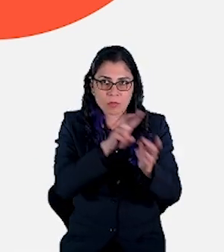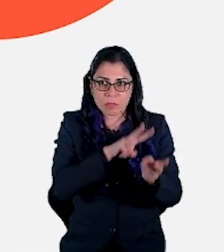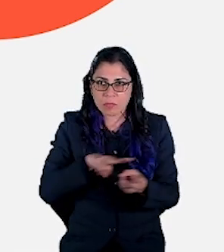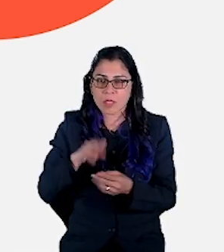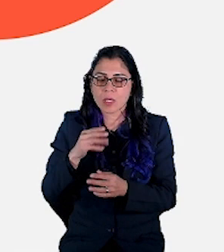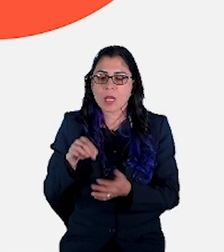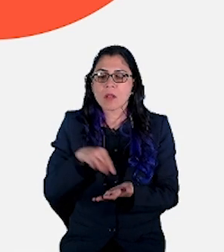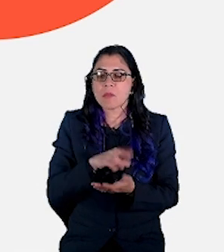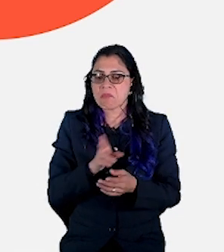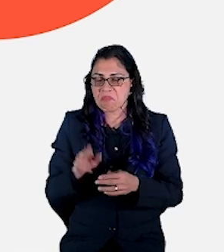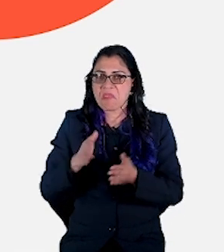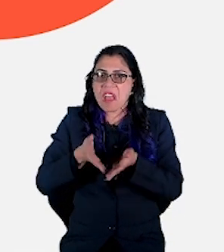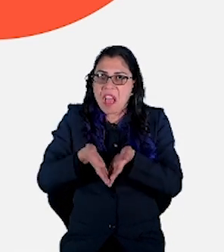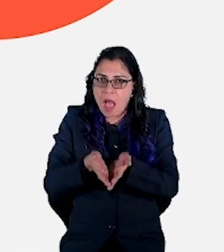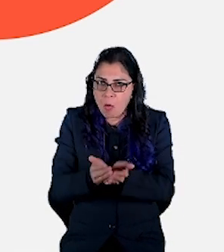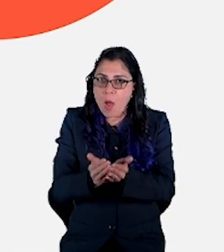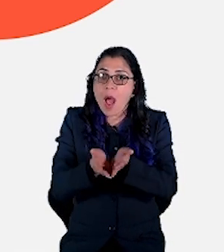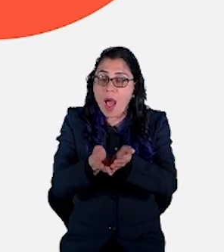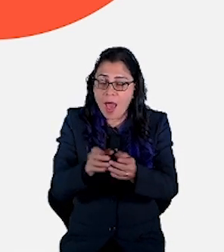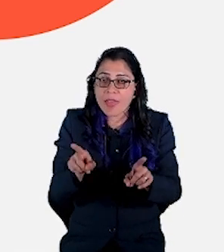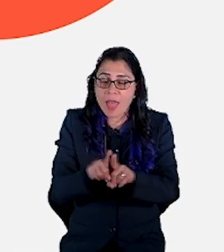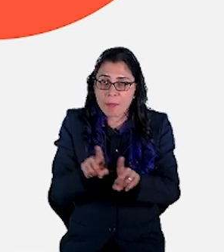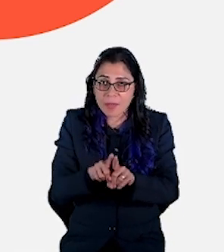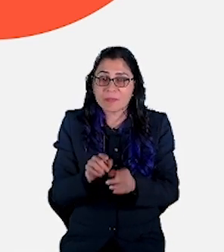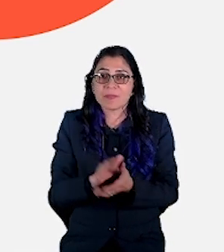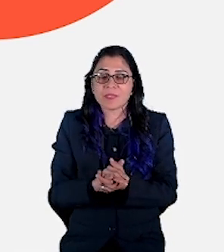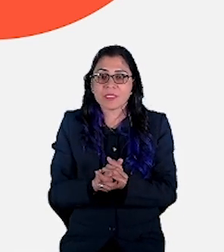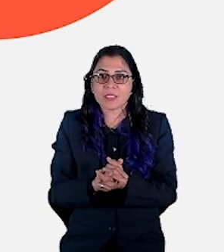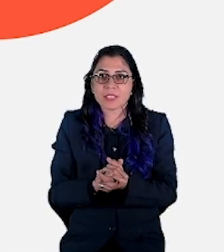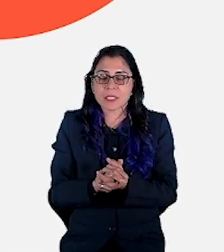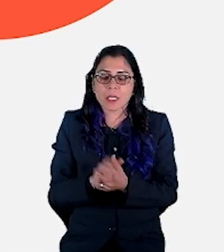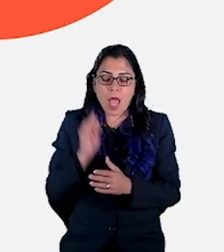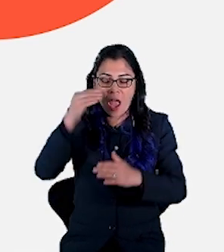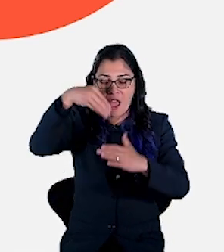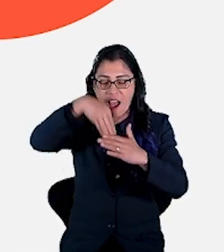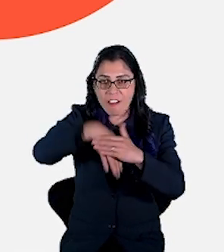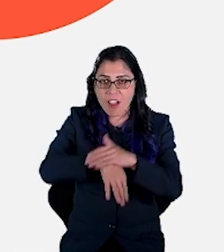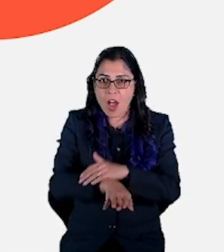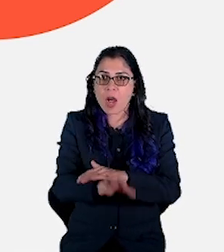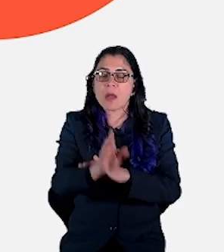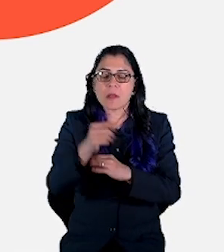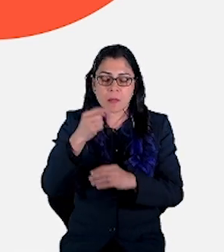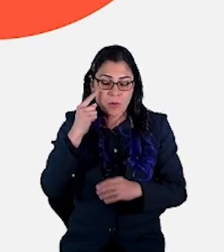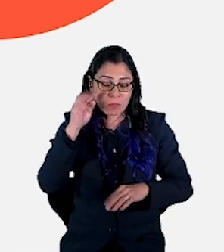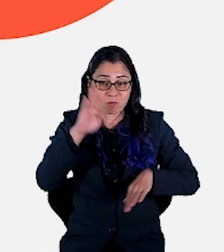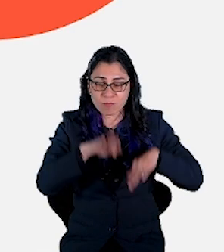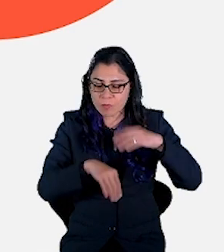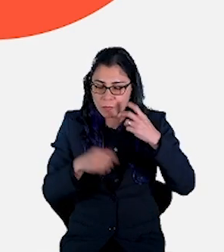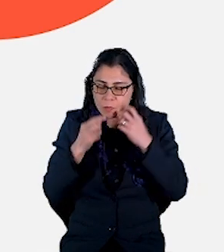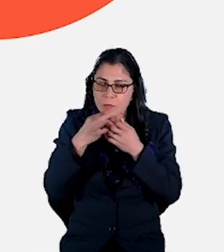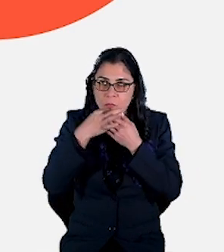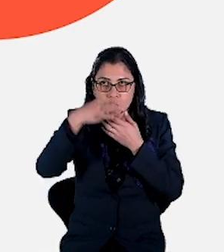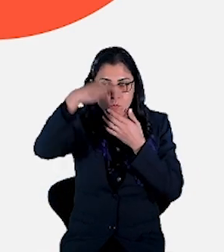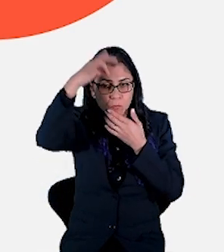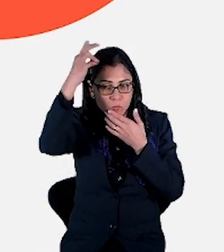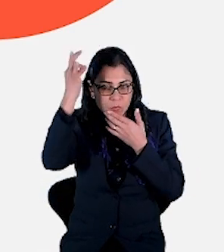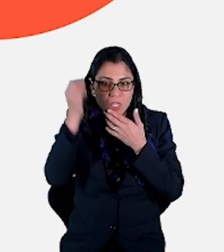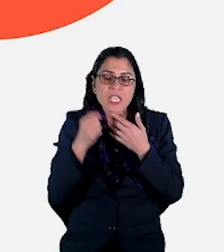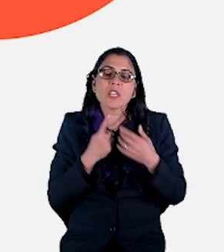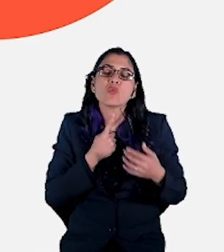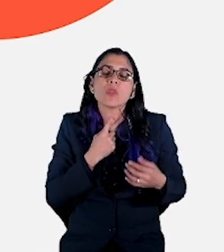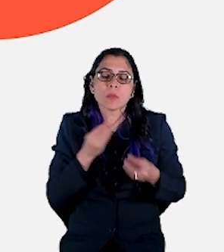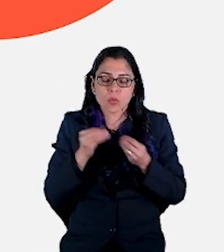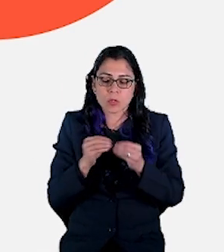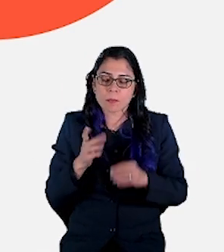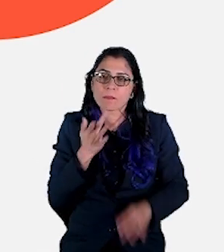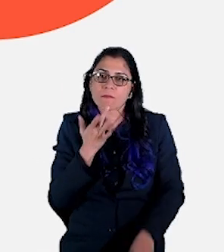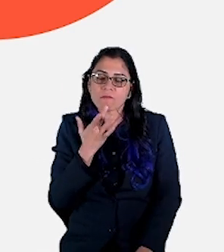senderos acuáticos en nuestras áreas de submarinismo y propicias también para el snorkel como es uno gran